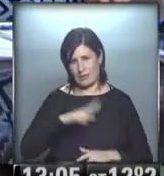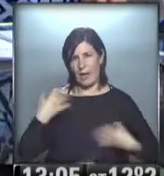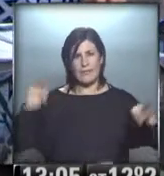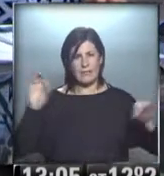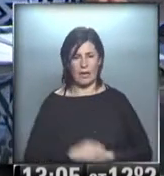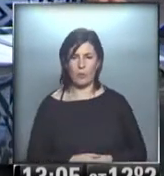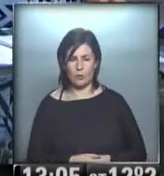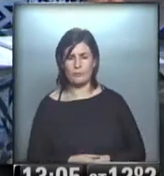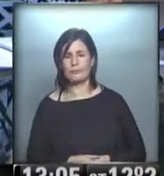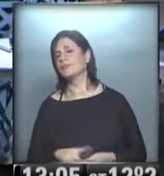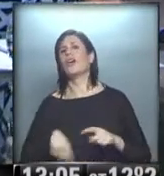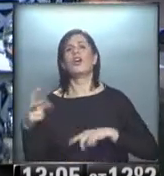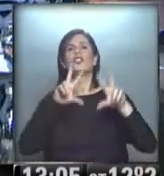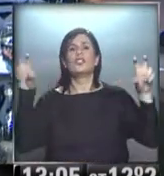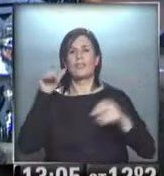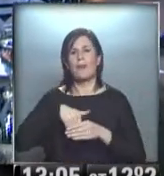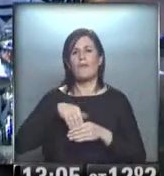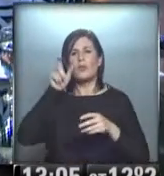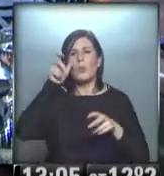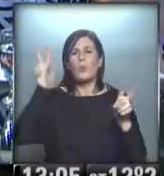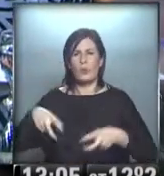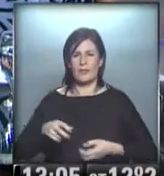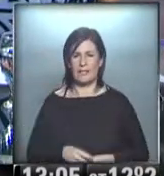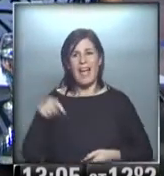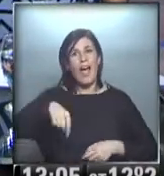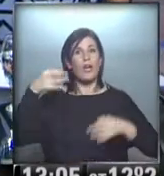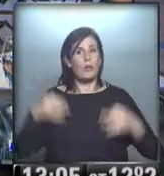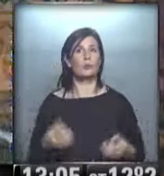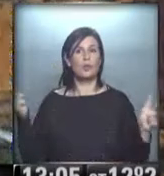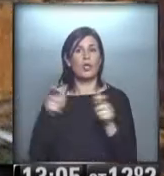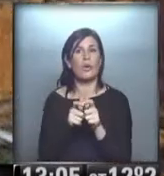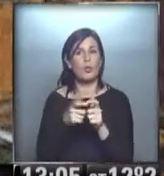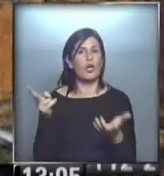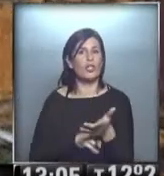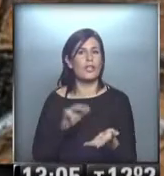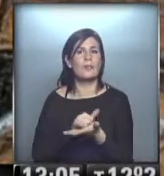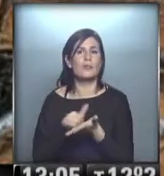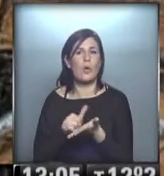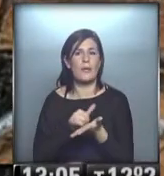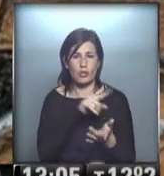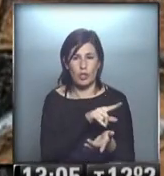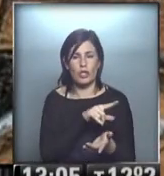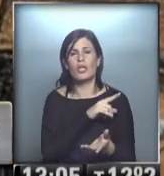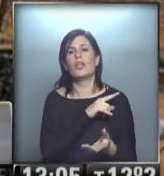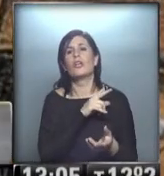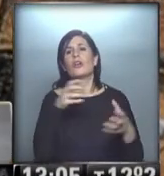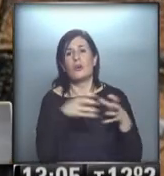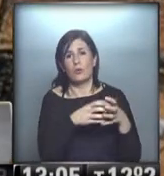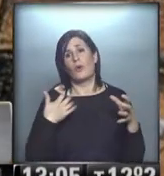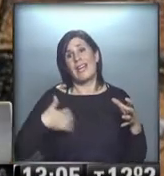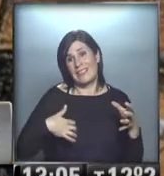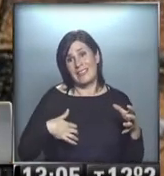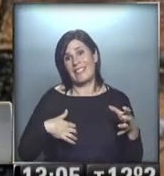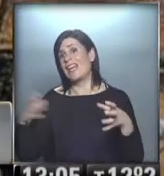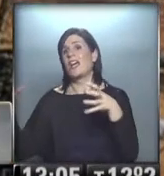Cambiamos ahora de tema para hablar de los fondos buitre, porque a esta hora está prevista una nueva reunión entre el mediador Daniel Pollack, los